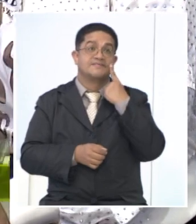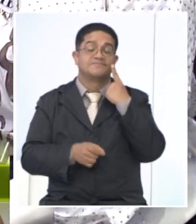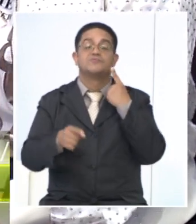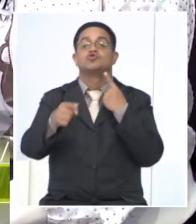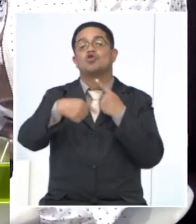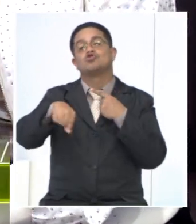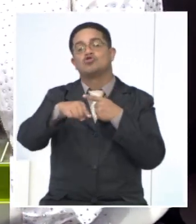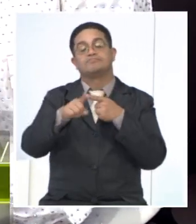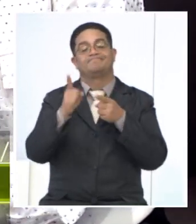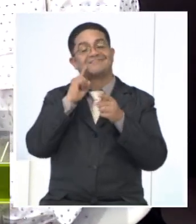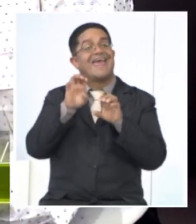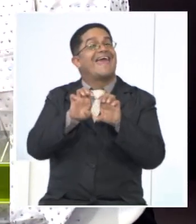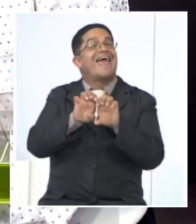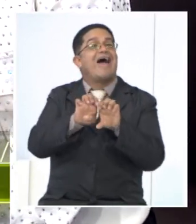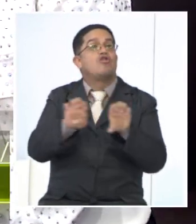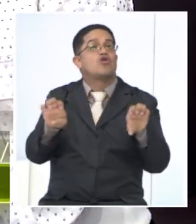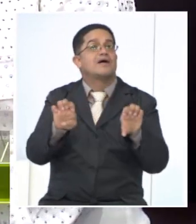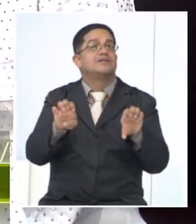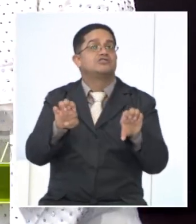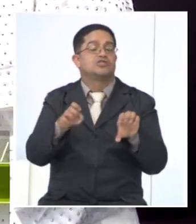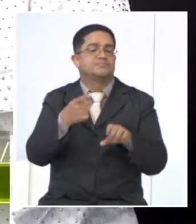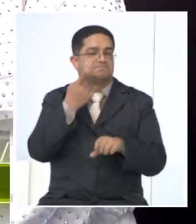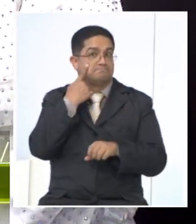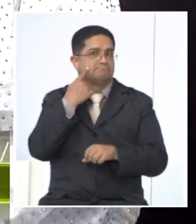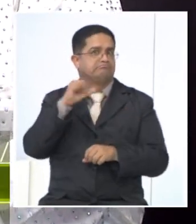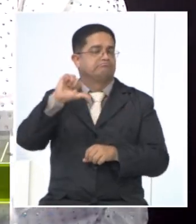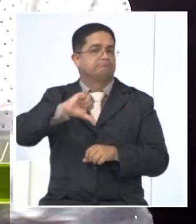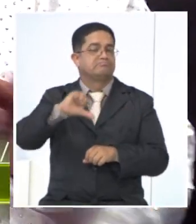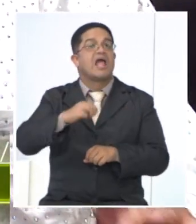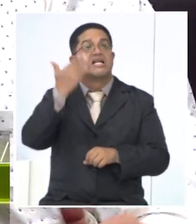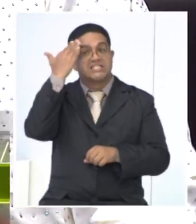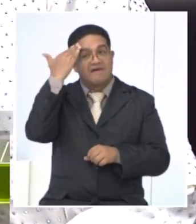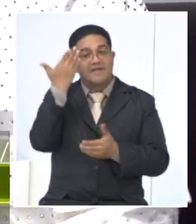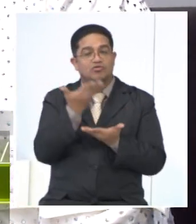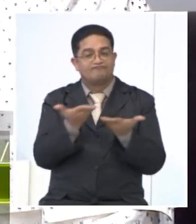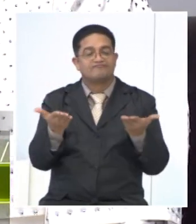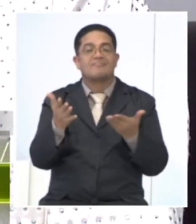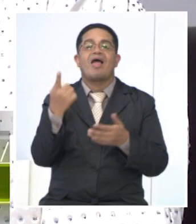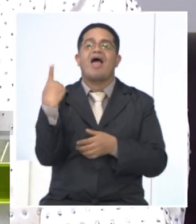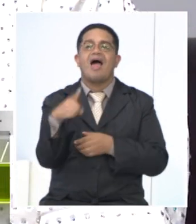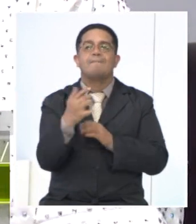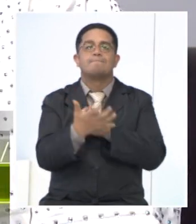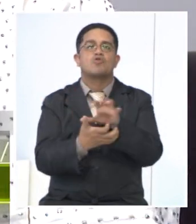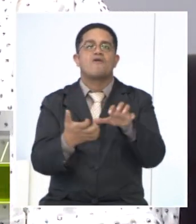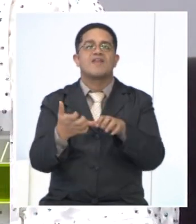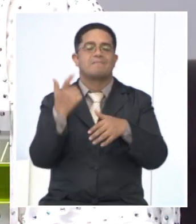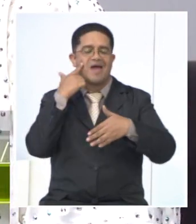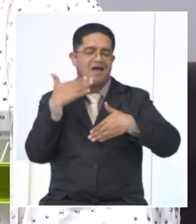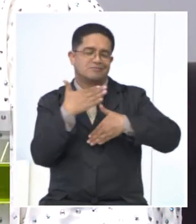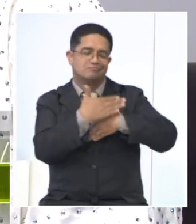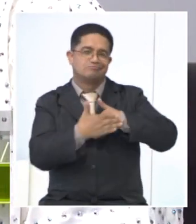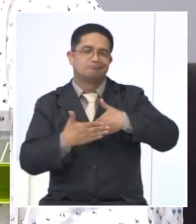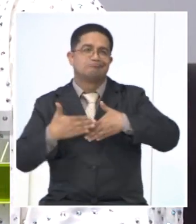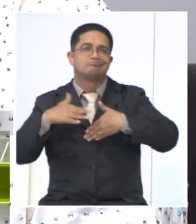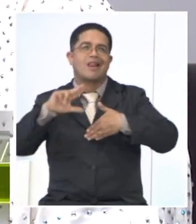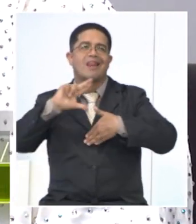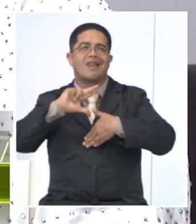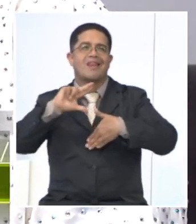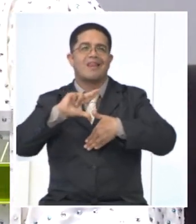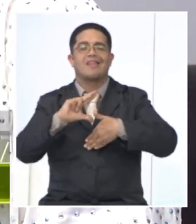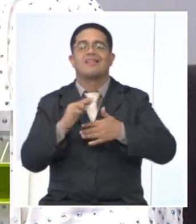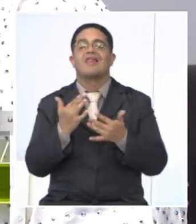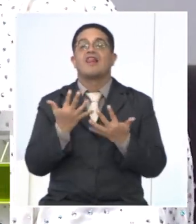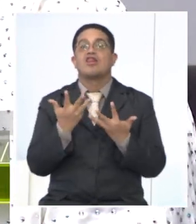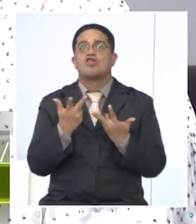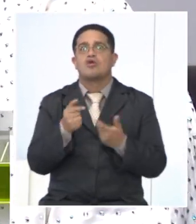hablamos de educación, estamos deficientes. Sabemos que hay problemas en la región. Problemas como que el número